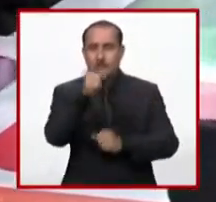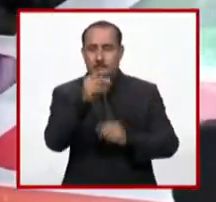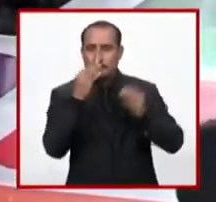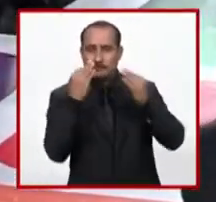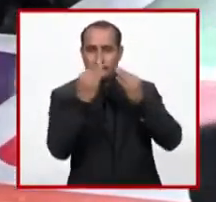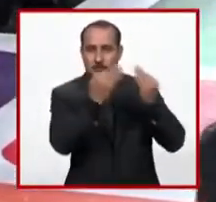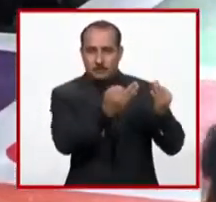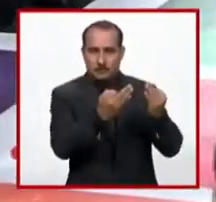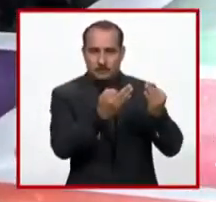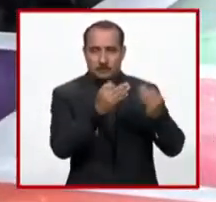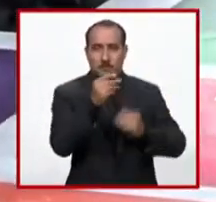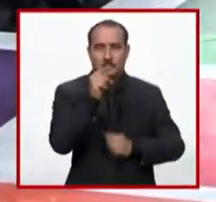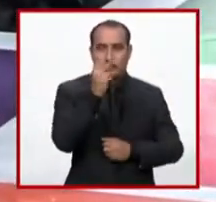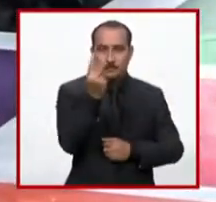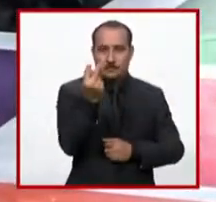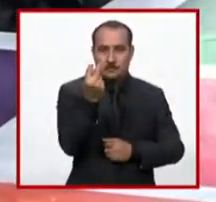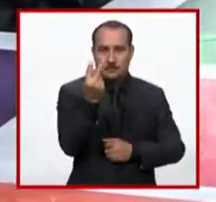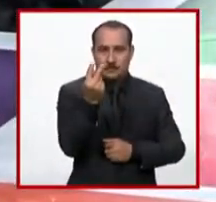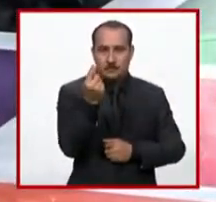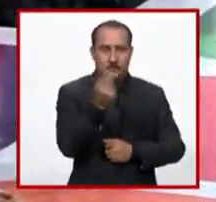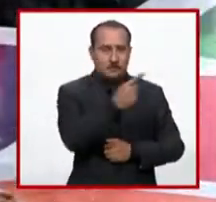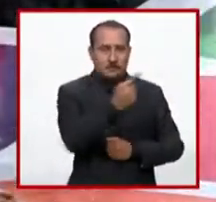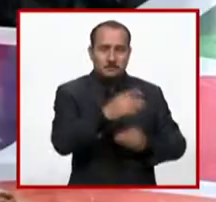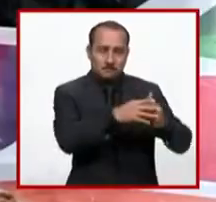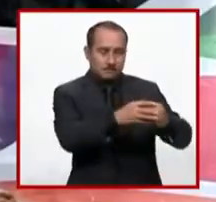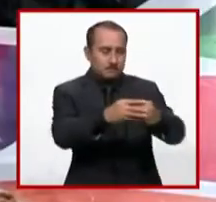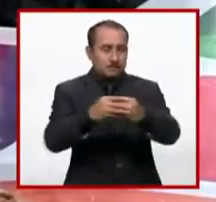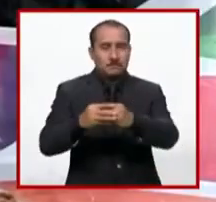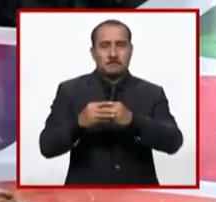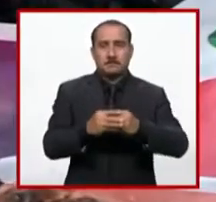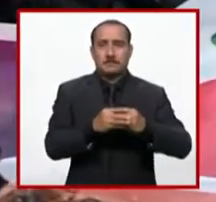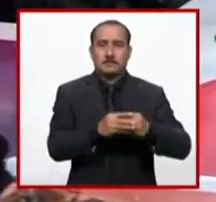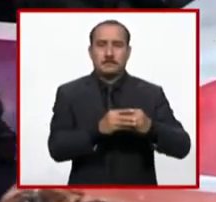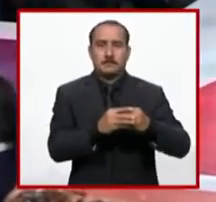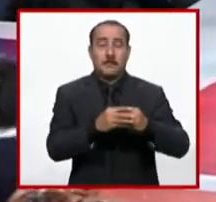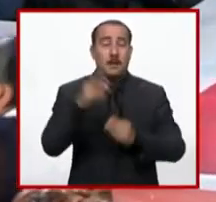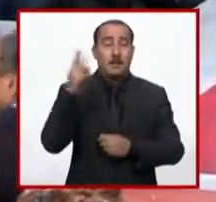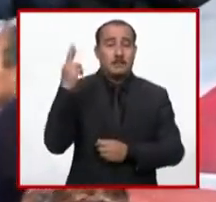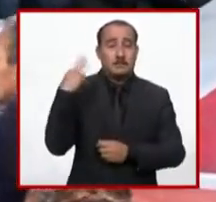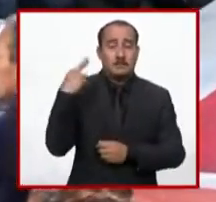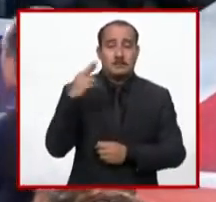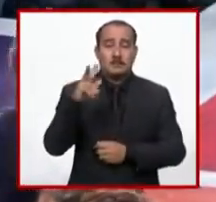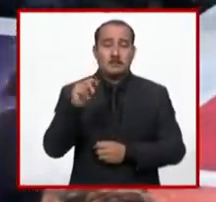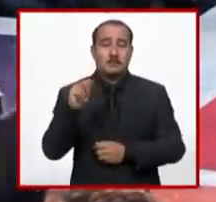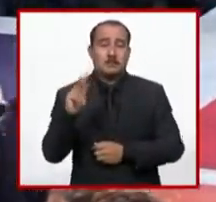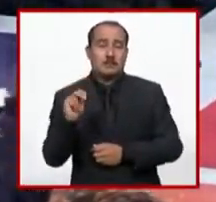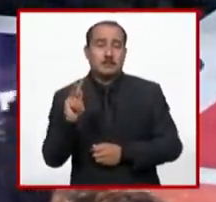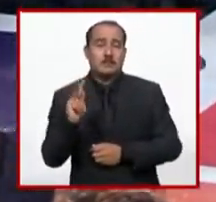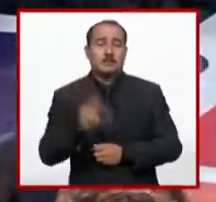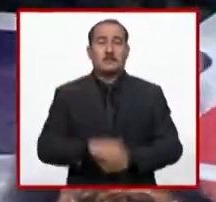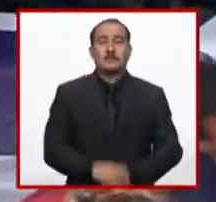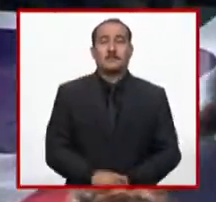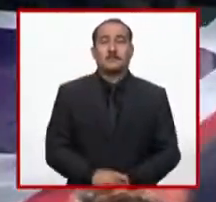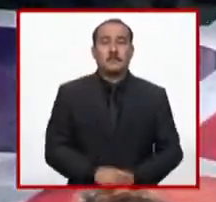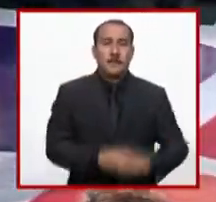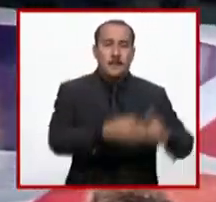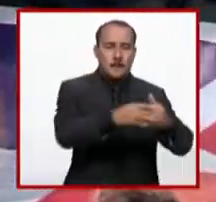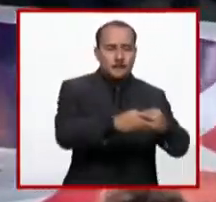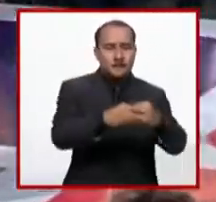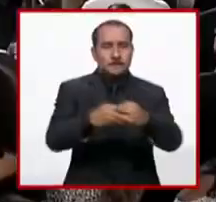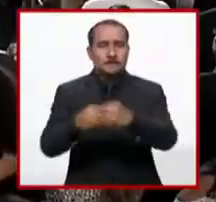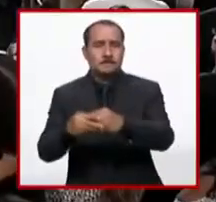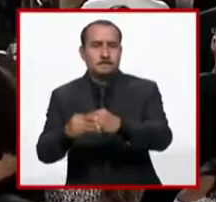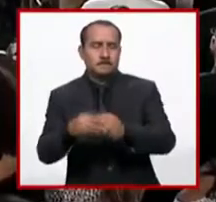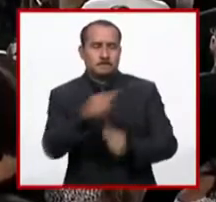a través de la señal que estamos transmitiendo aquí en la Corporación Oaxaqueña de Radio y Televisión. Va saludando a